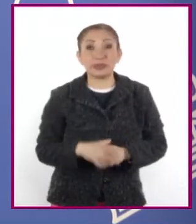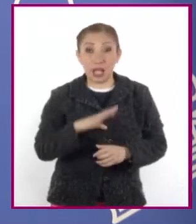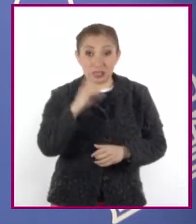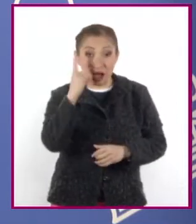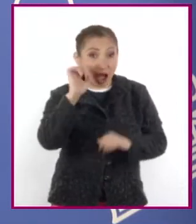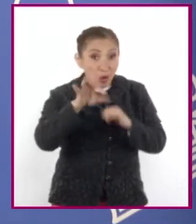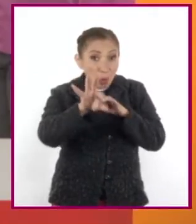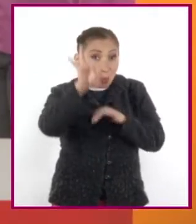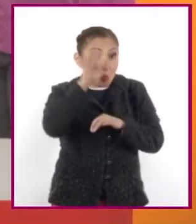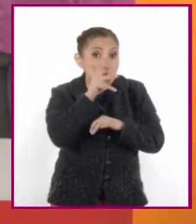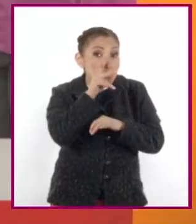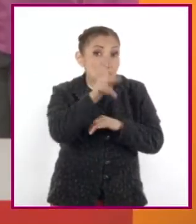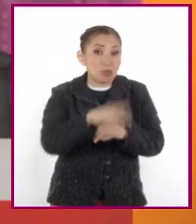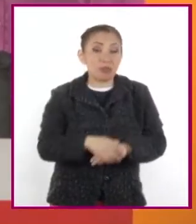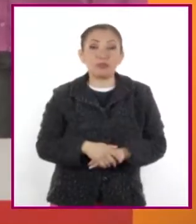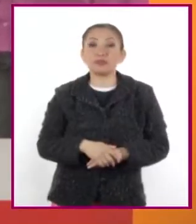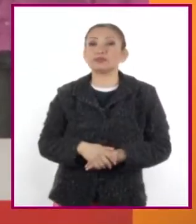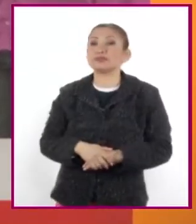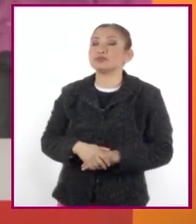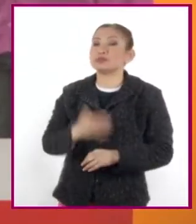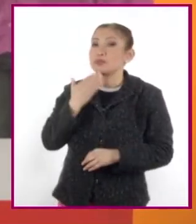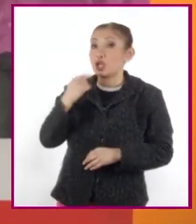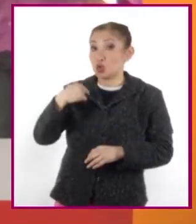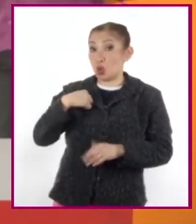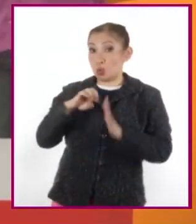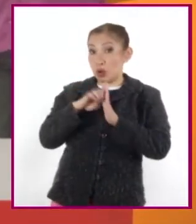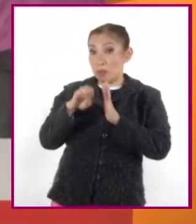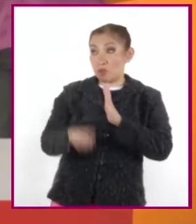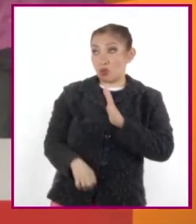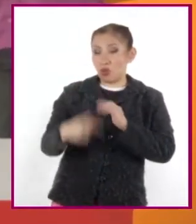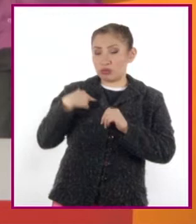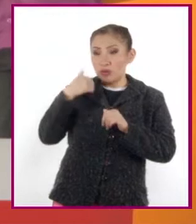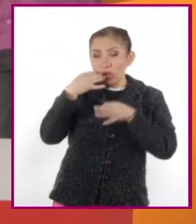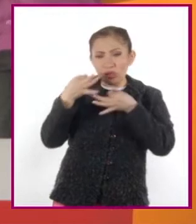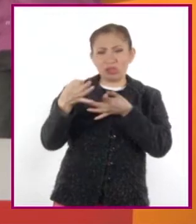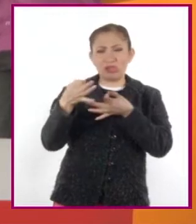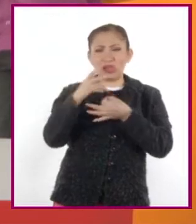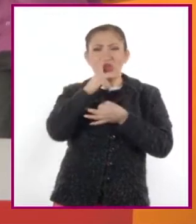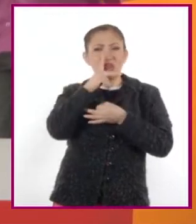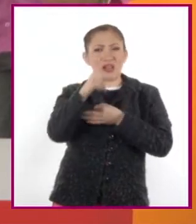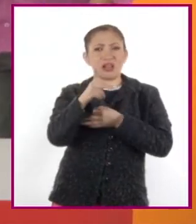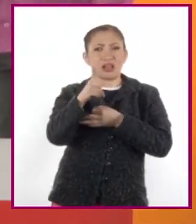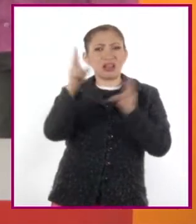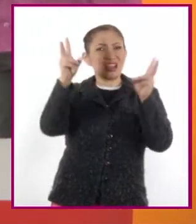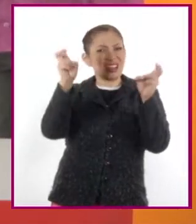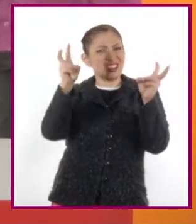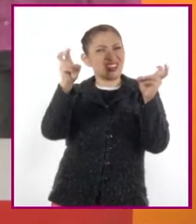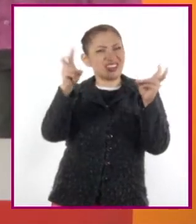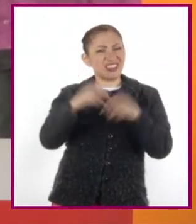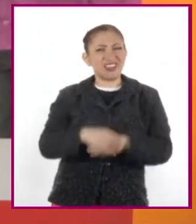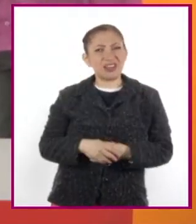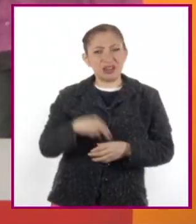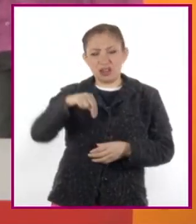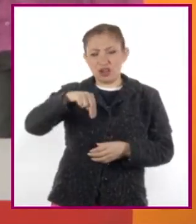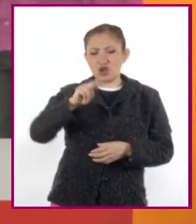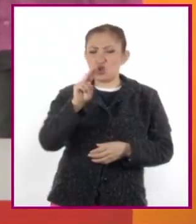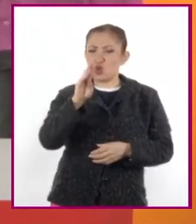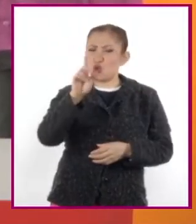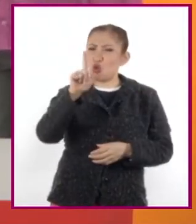alguna? Bueno, en mi caso, lo primero que llamó mi atención fue el título,